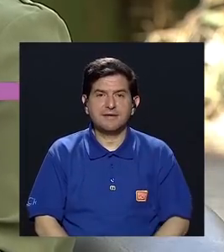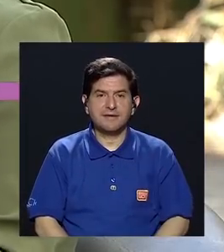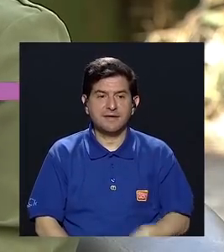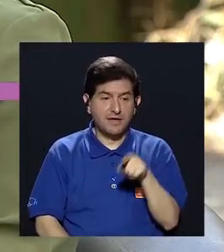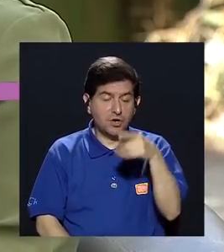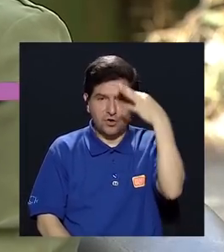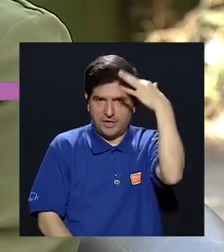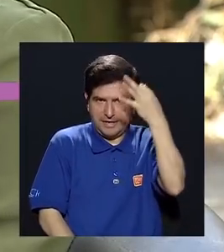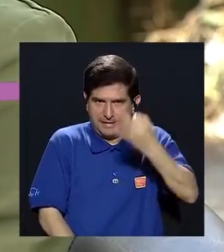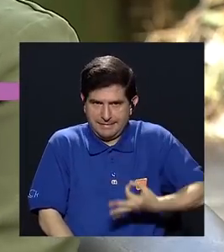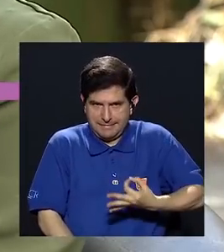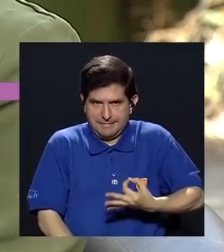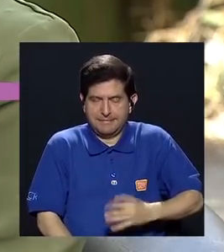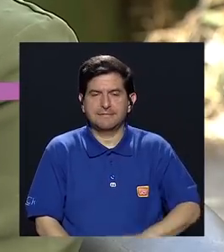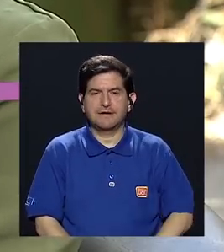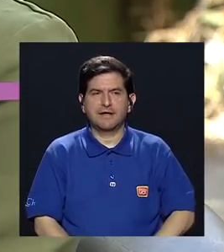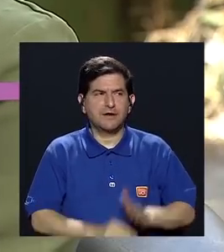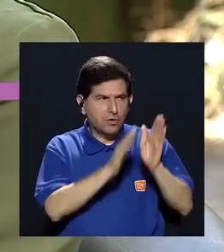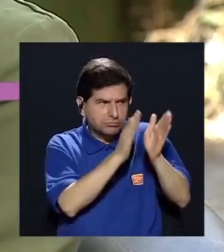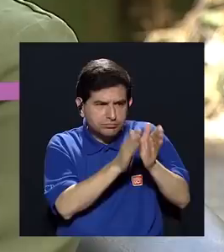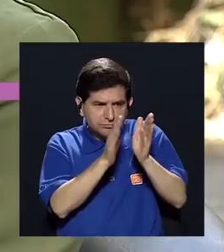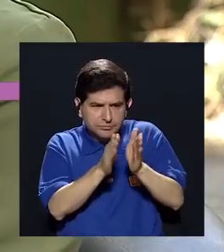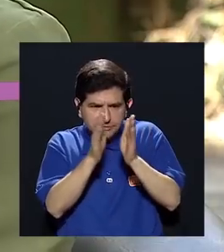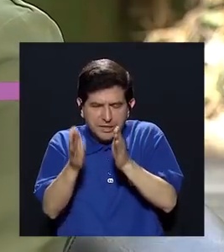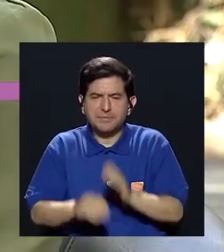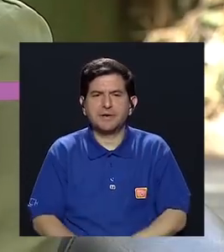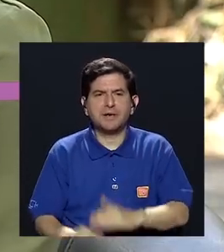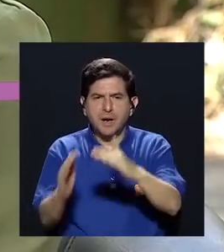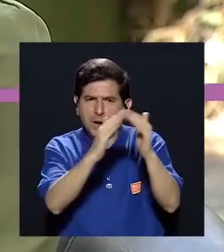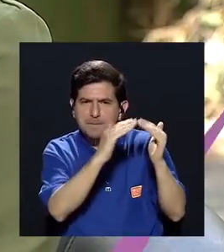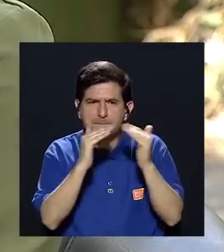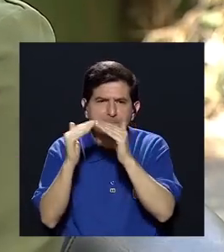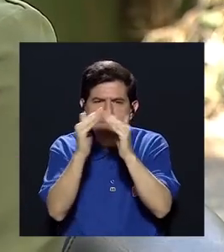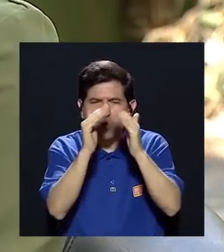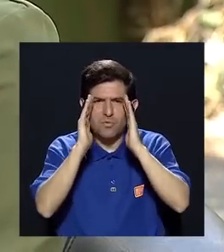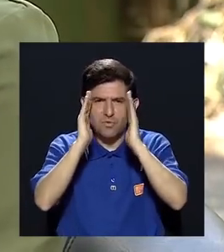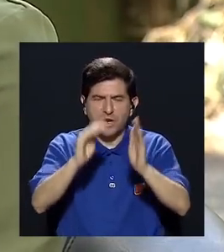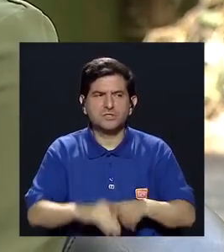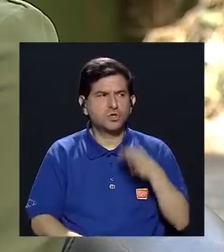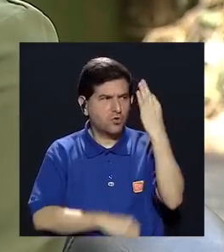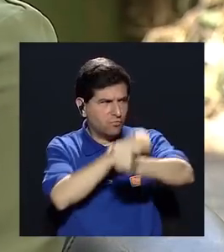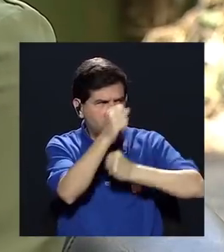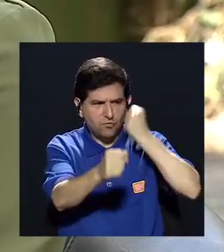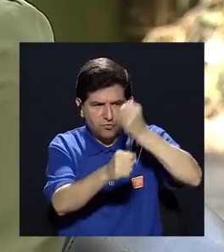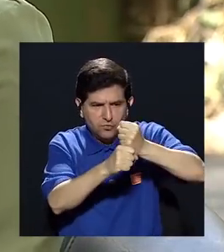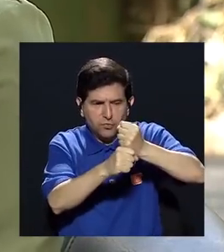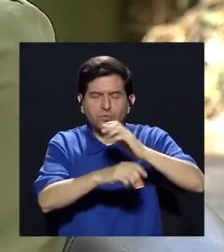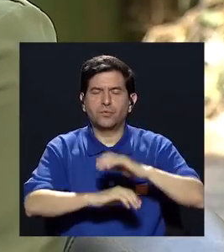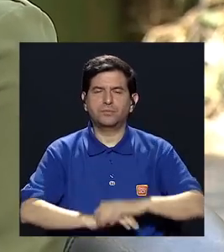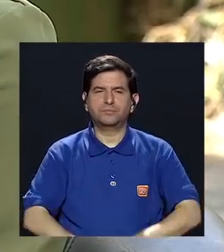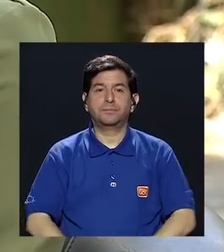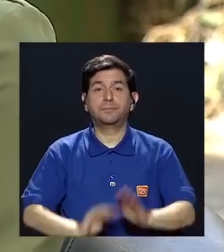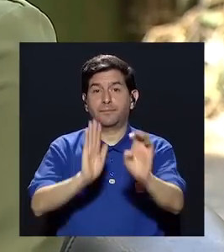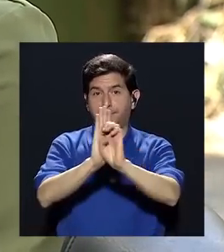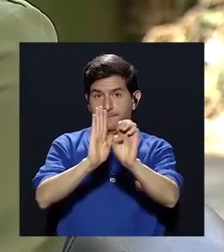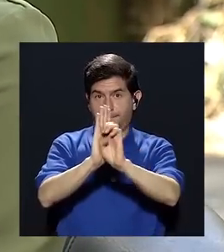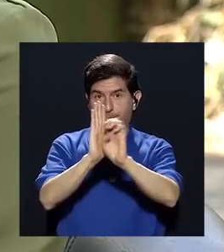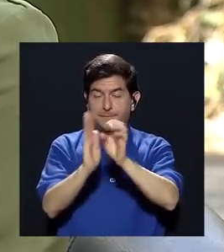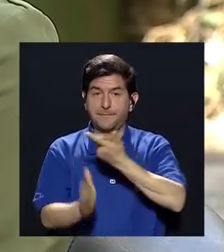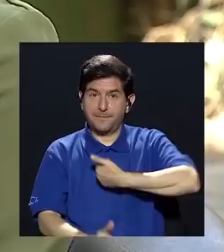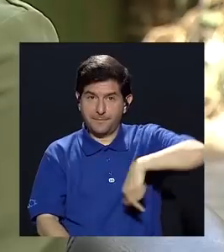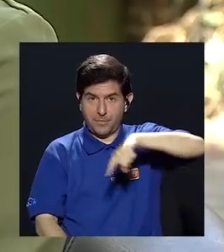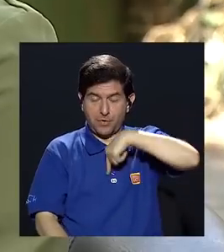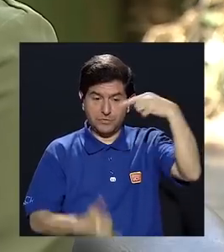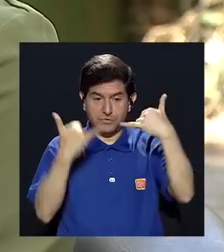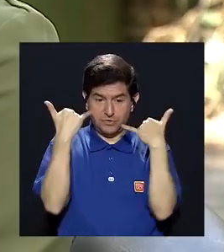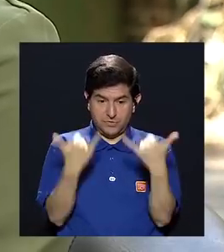Y con ese criterio se planifica cuál va a ser la población que vamos a atender el próximo año. Uh-huh. Por ejemplo,